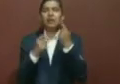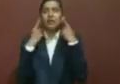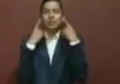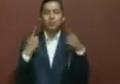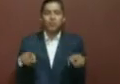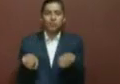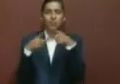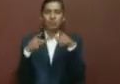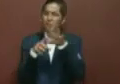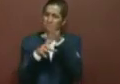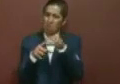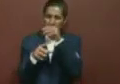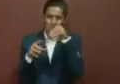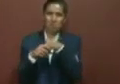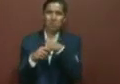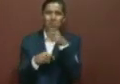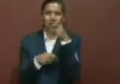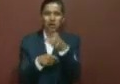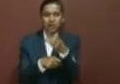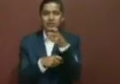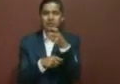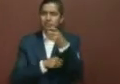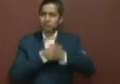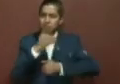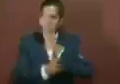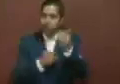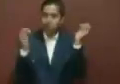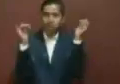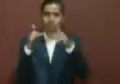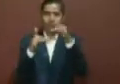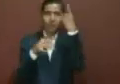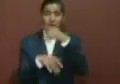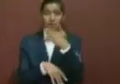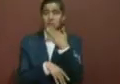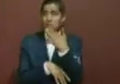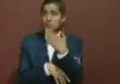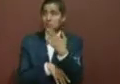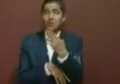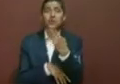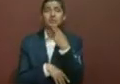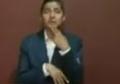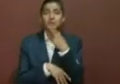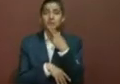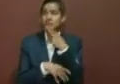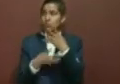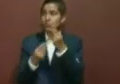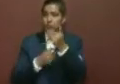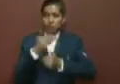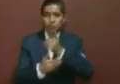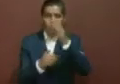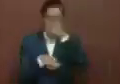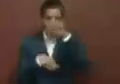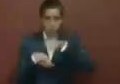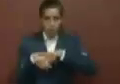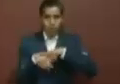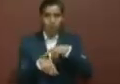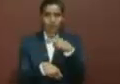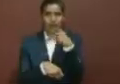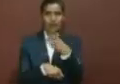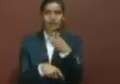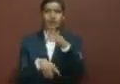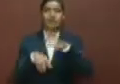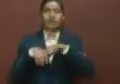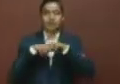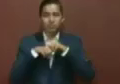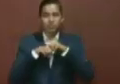Un elemento activo que nos ha servido mucho para consolidar los procesos culturales es el